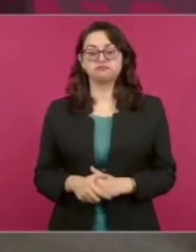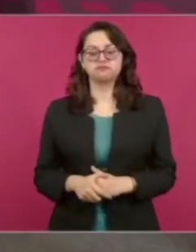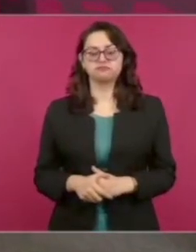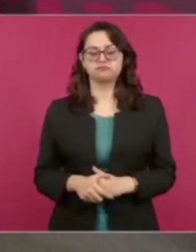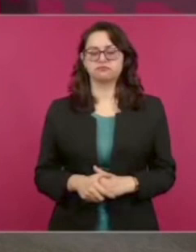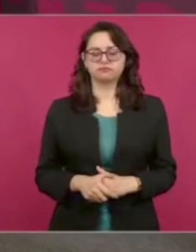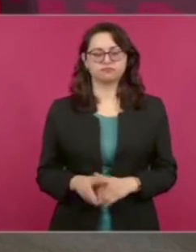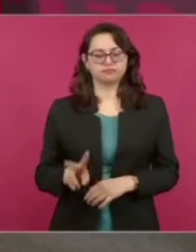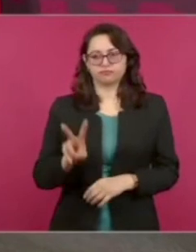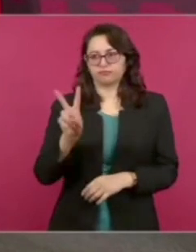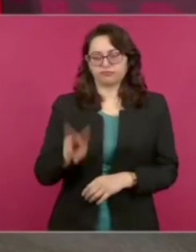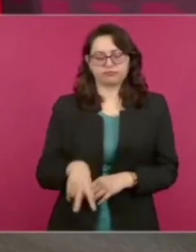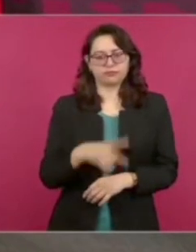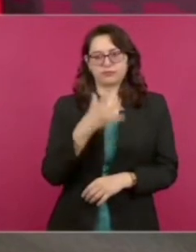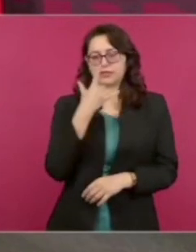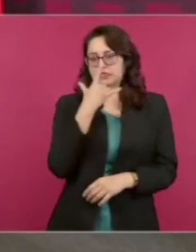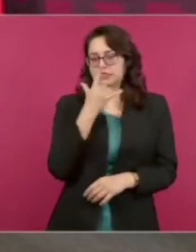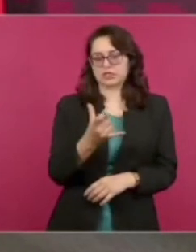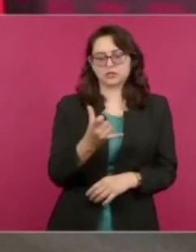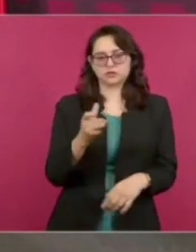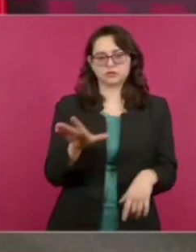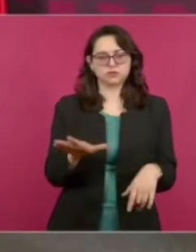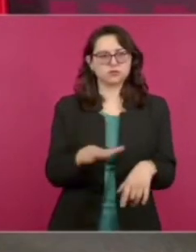cómo se